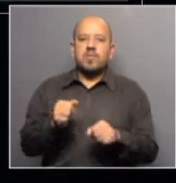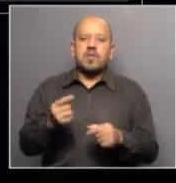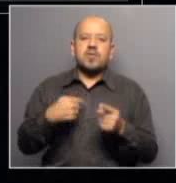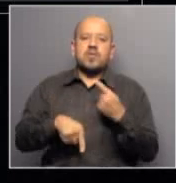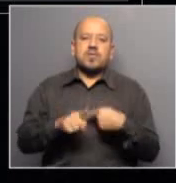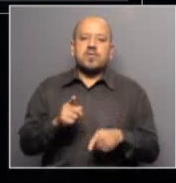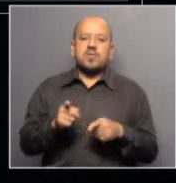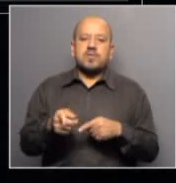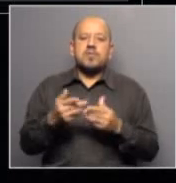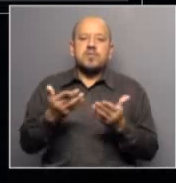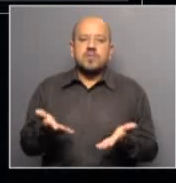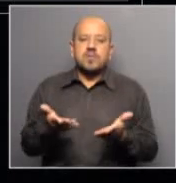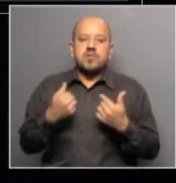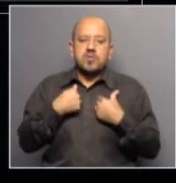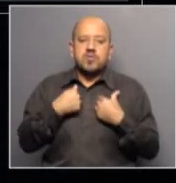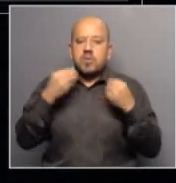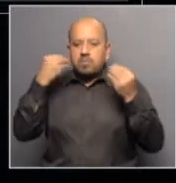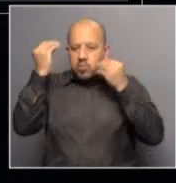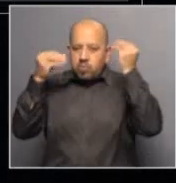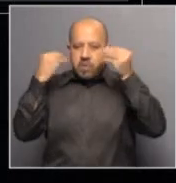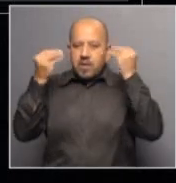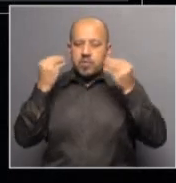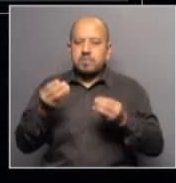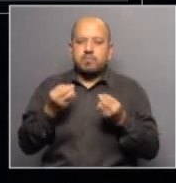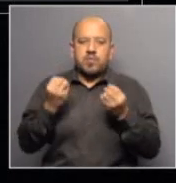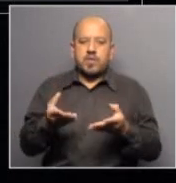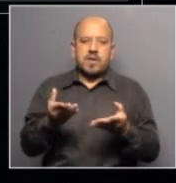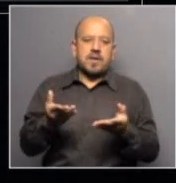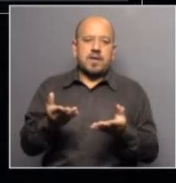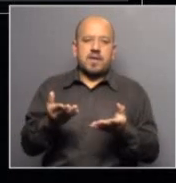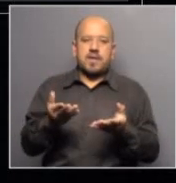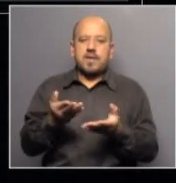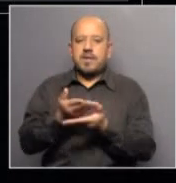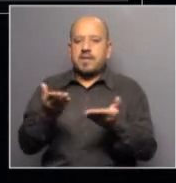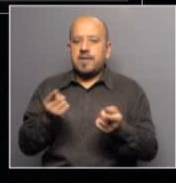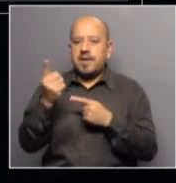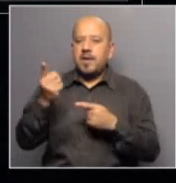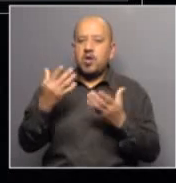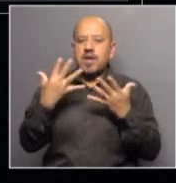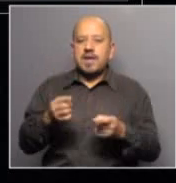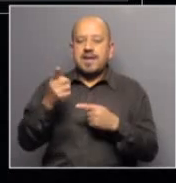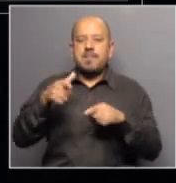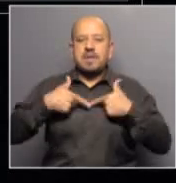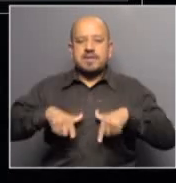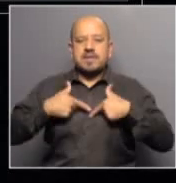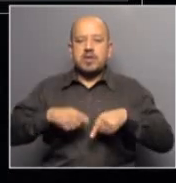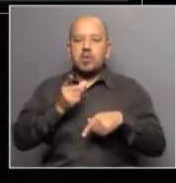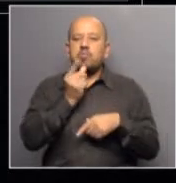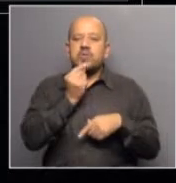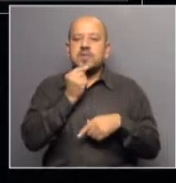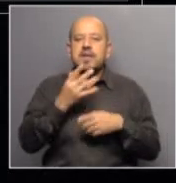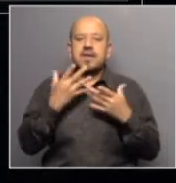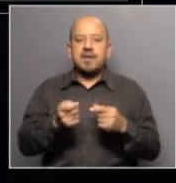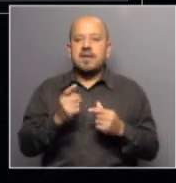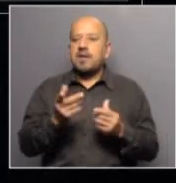ellas. Entonces, bueno, por un lado nos preocupa bastante lo que pretende el Ministerio del Interior saltando por arriba de